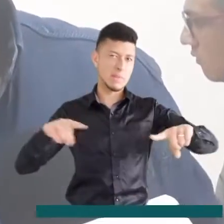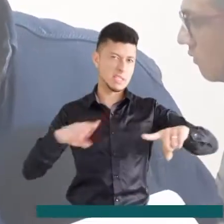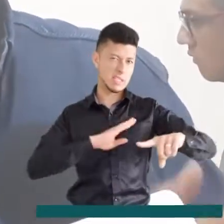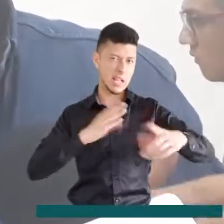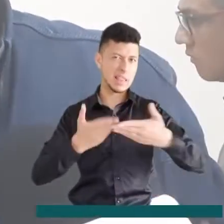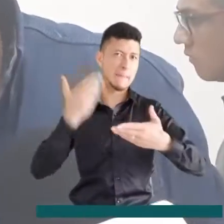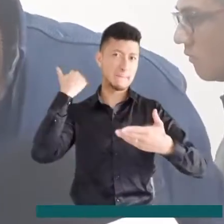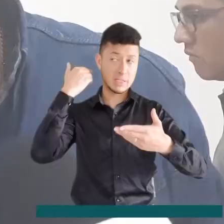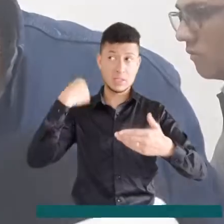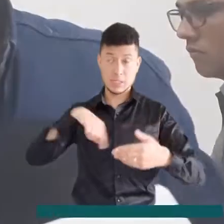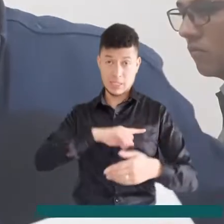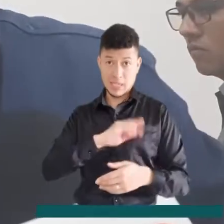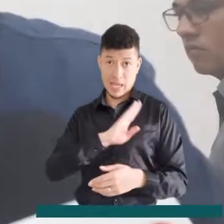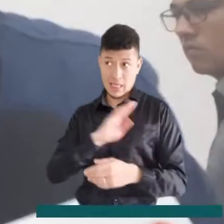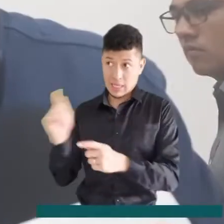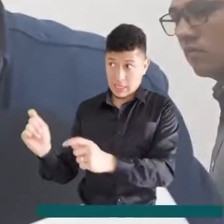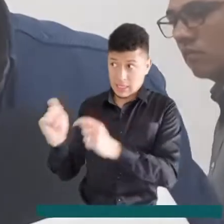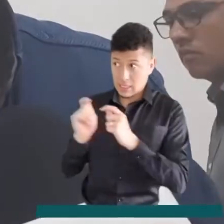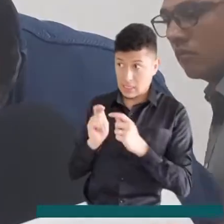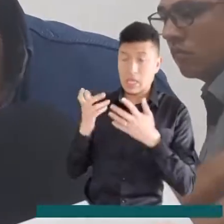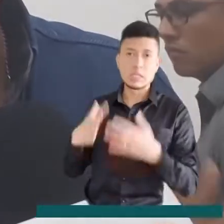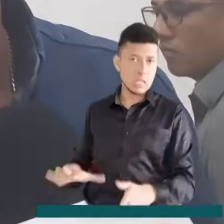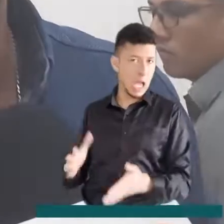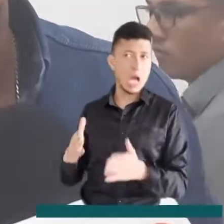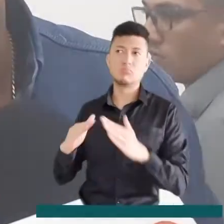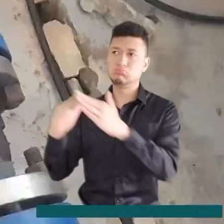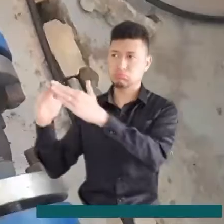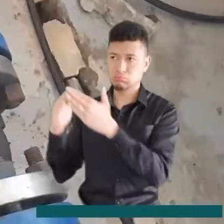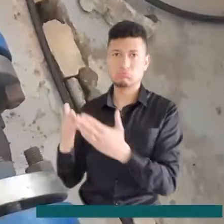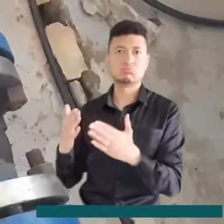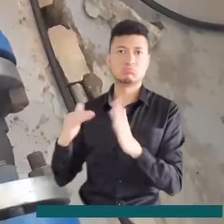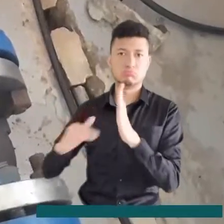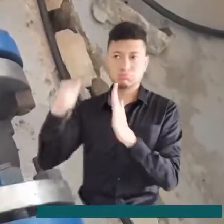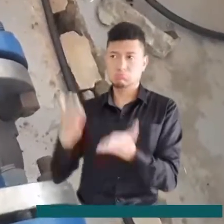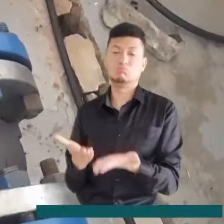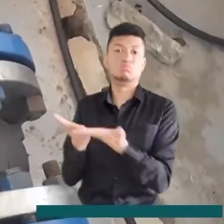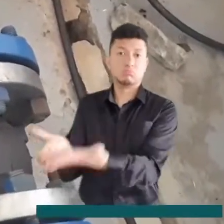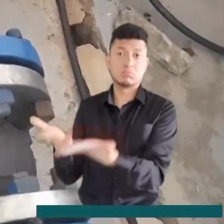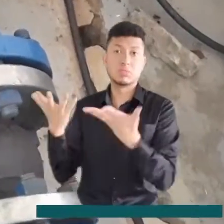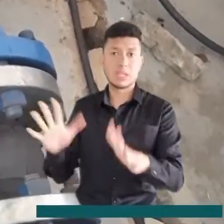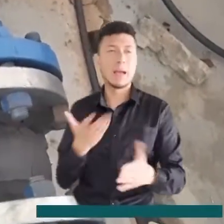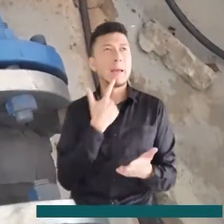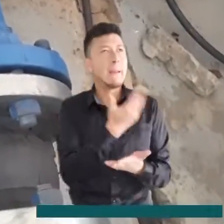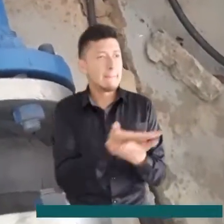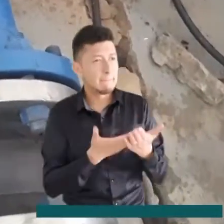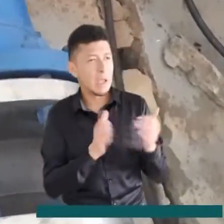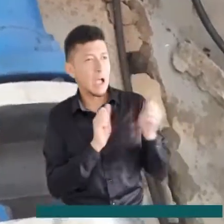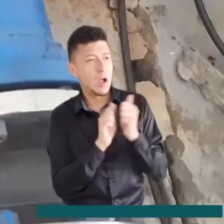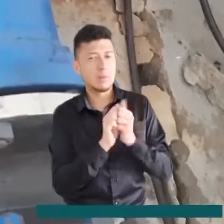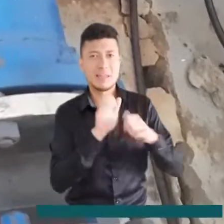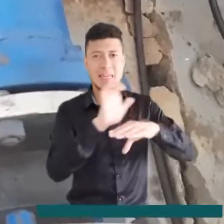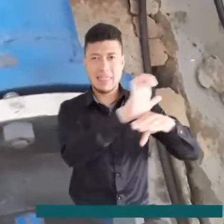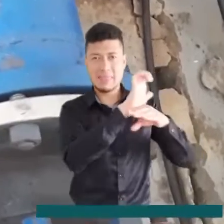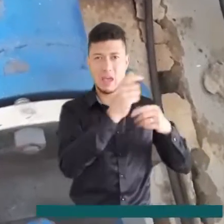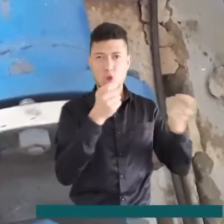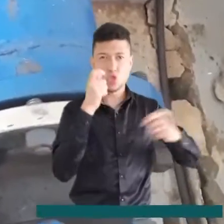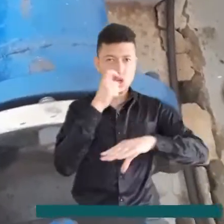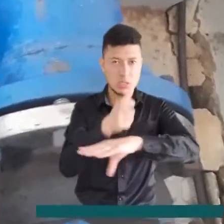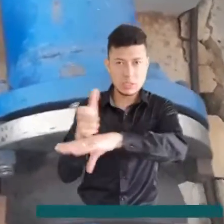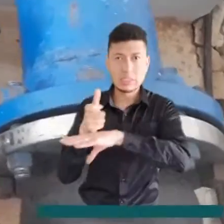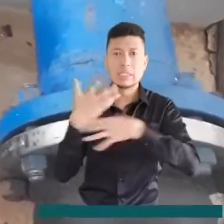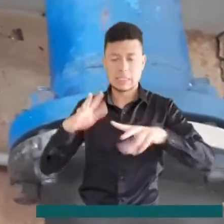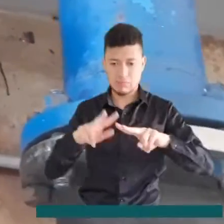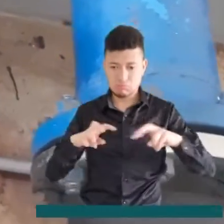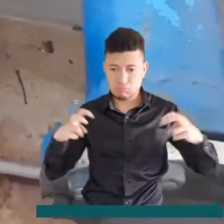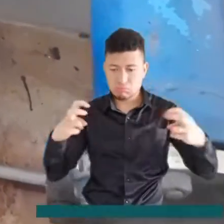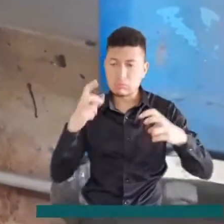cuales cuando lo recibimos en esta administración ya había sido entregado. Pedimos el acompañamiento de los diferentes entes de control. Estamos en unas